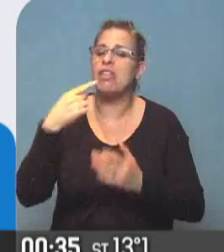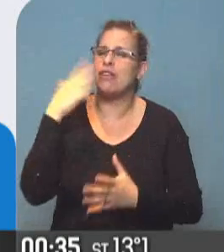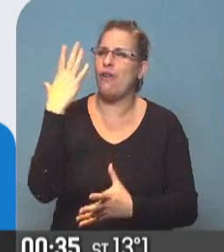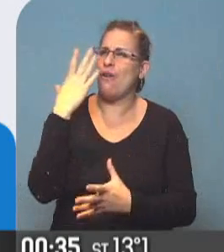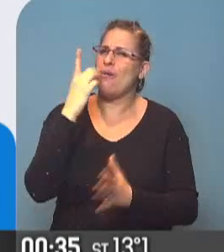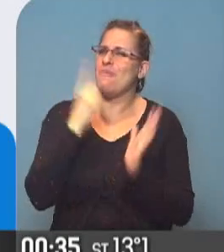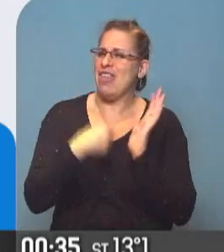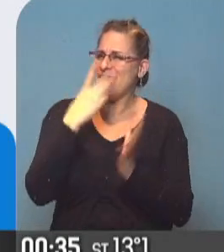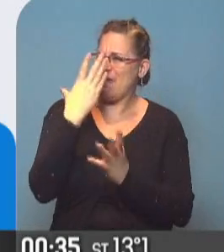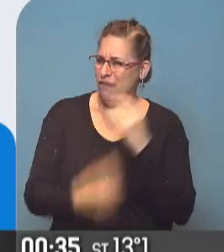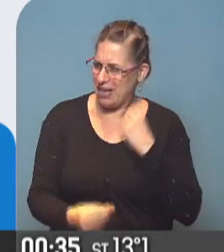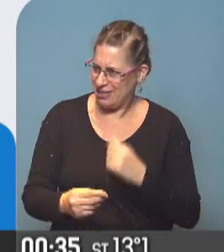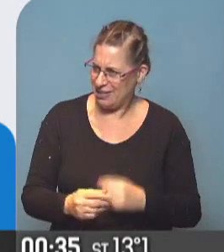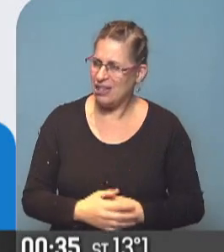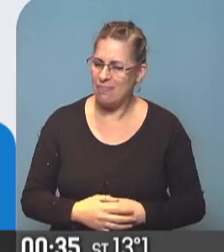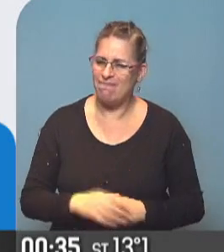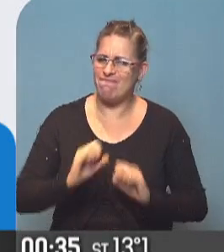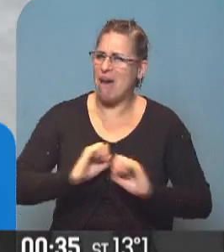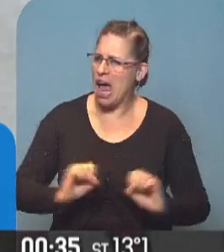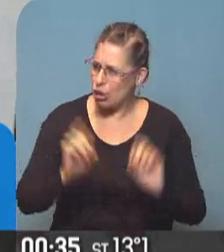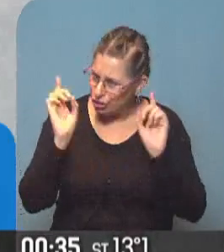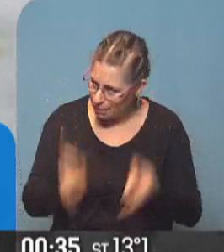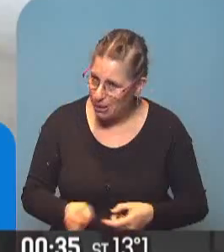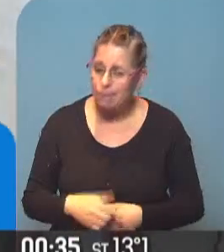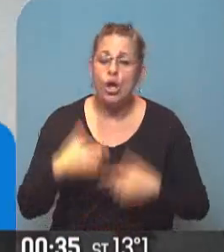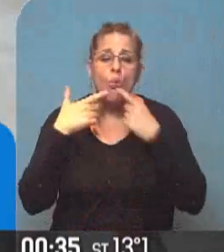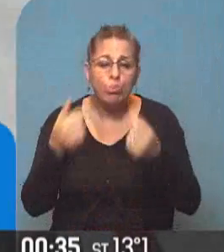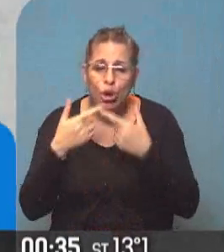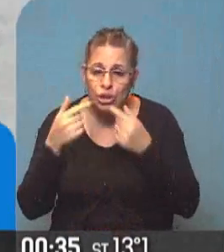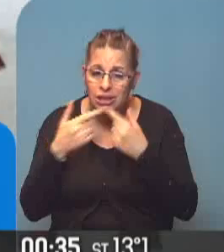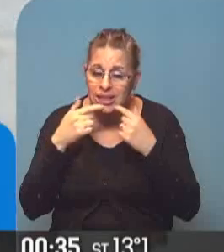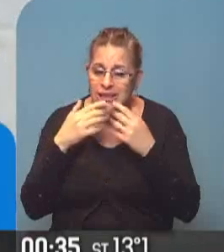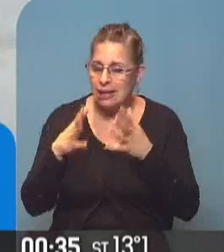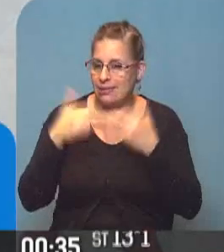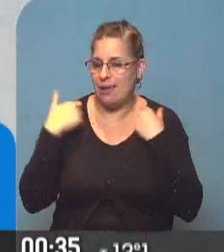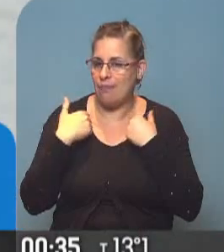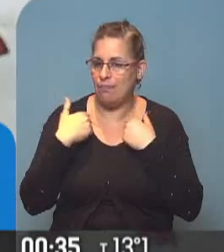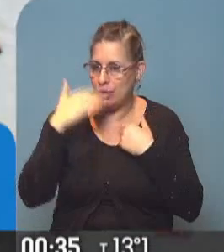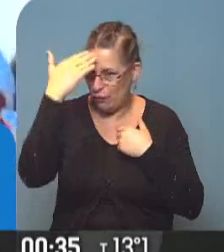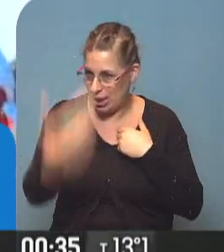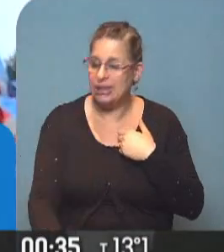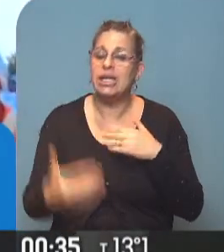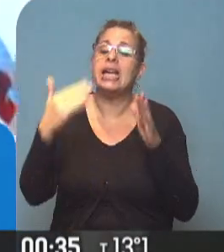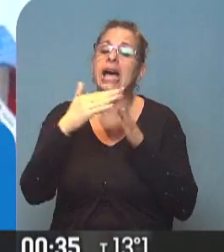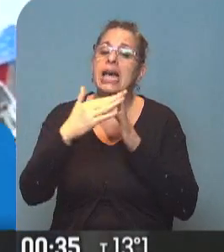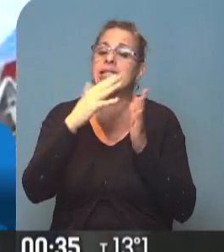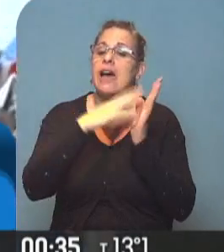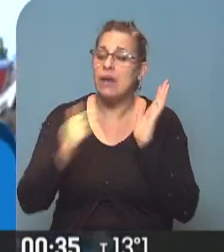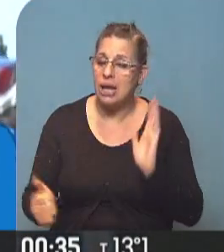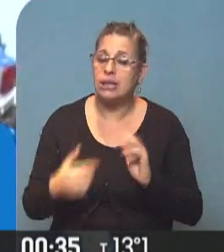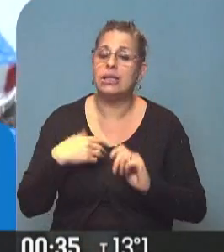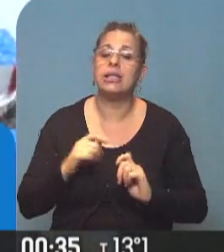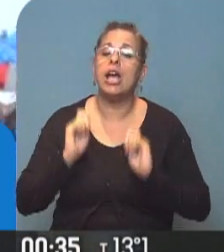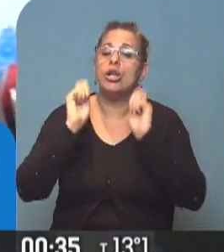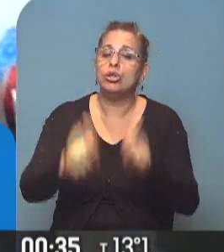y cruel la decisión de su sucesor. Las protestas pronto llegaron a las puertas de la Casa Blanca y se trasladaron a las